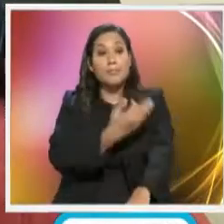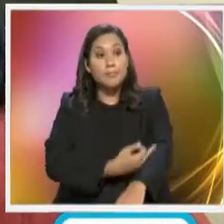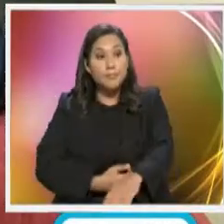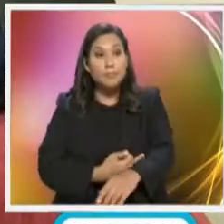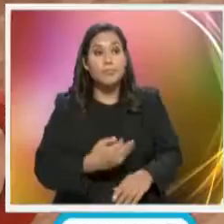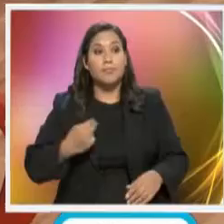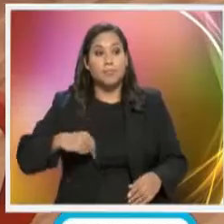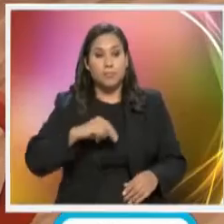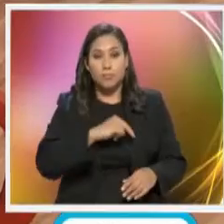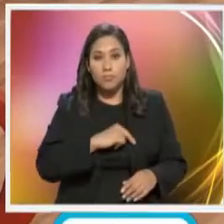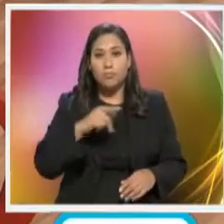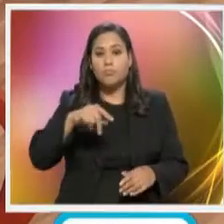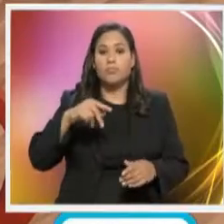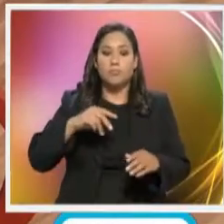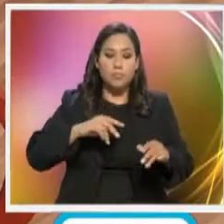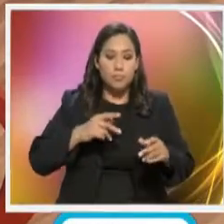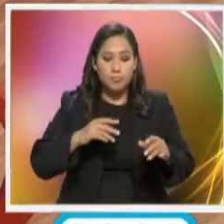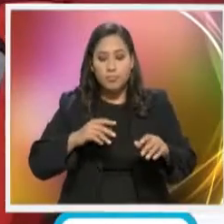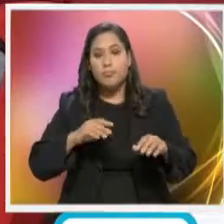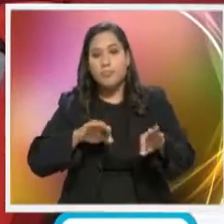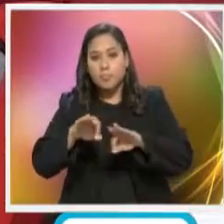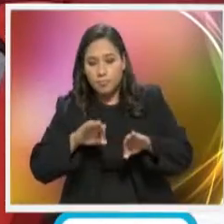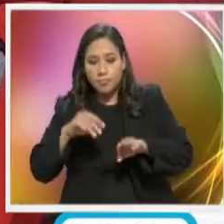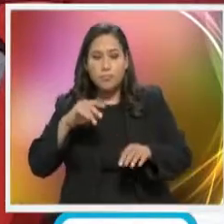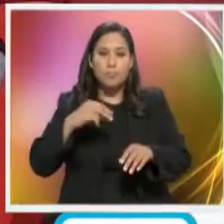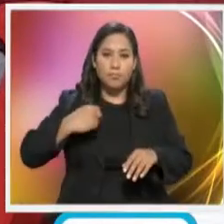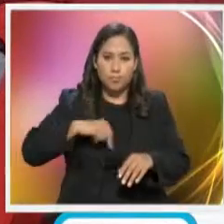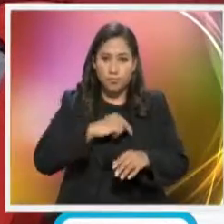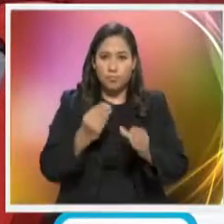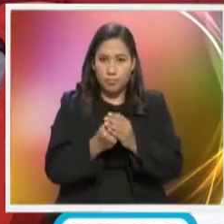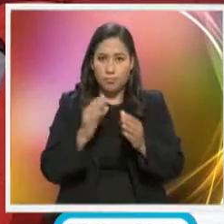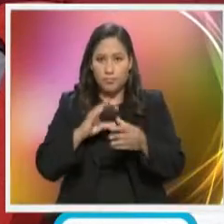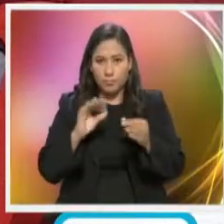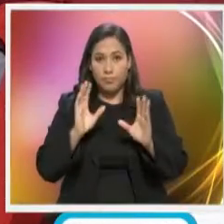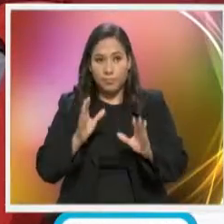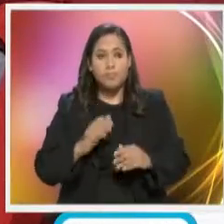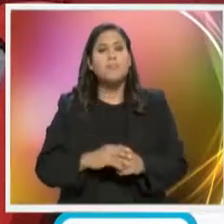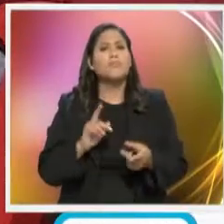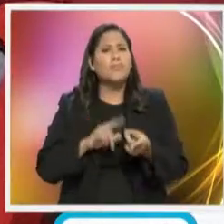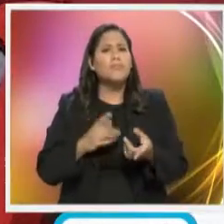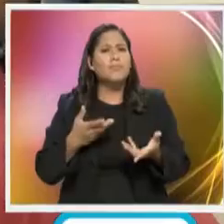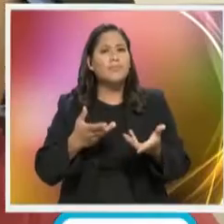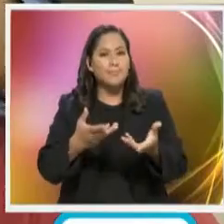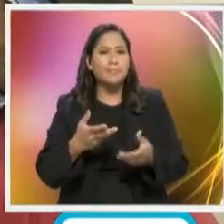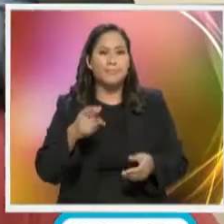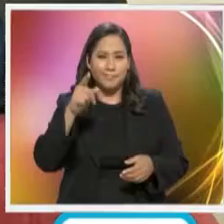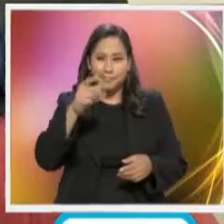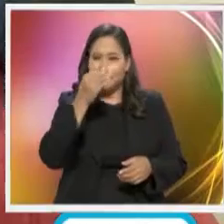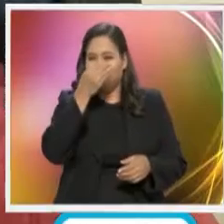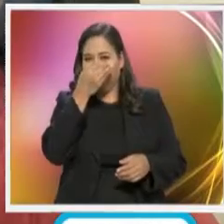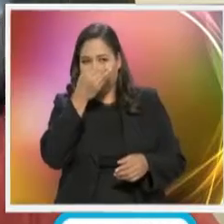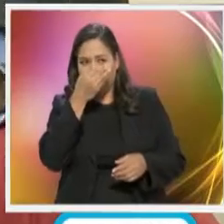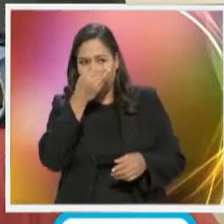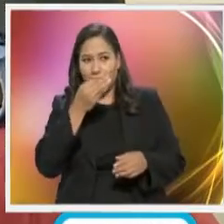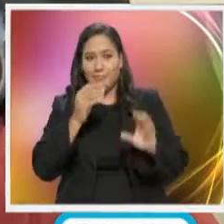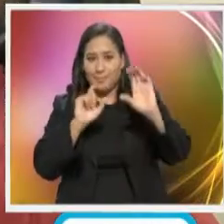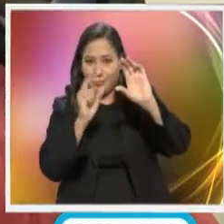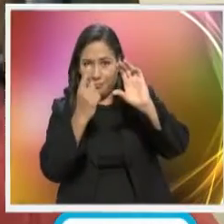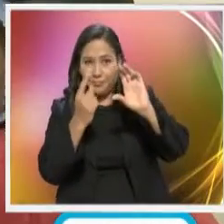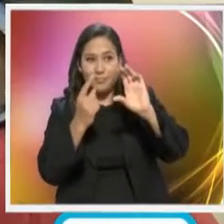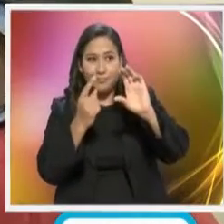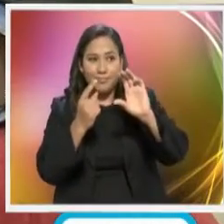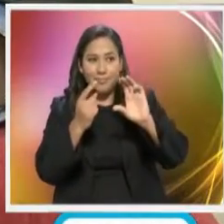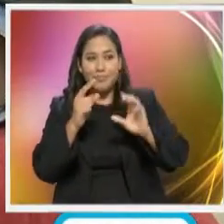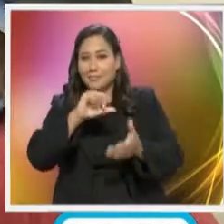tardes realizamos las sesiones de trabajo que también hemos platicado. Claro está. ¿Y esto dónde se encuentra? Claro que sí, estamos muy cerca de Capital